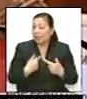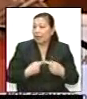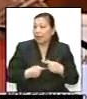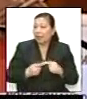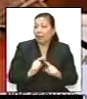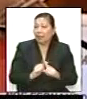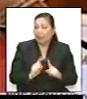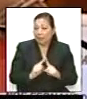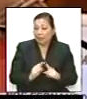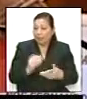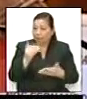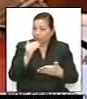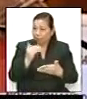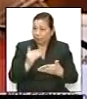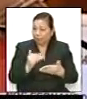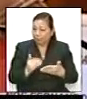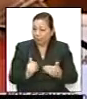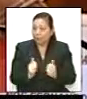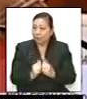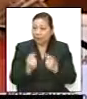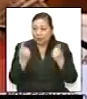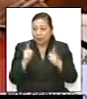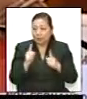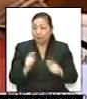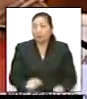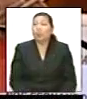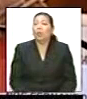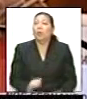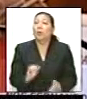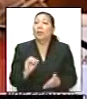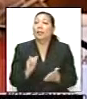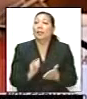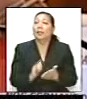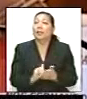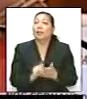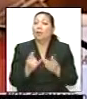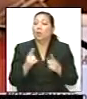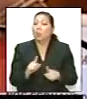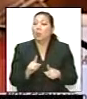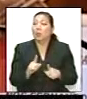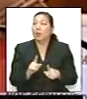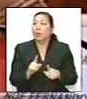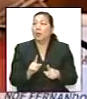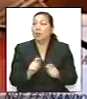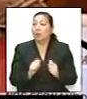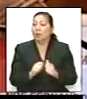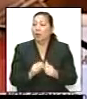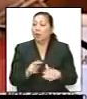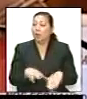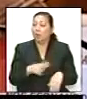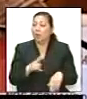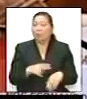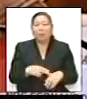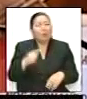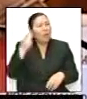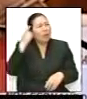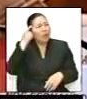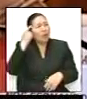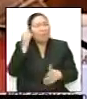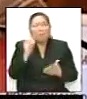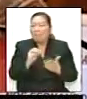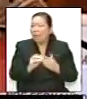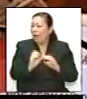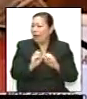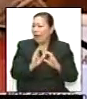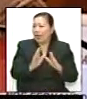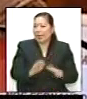diferentes cláusulas o contenidos esos acuerdos o es también un acuerdo común? No me quedó muy claro cuál es